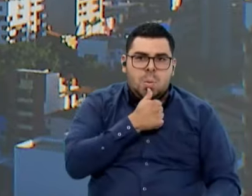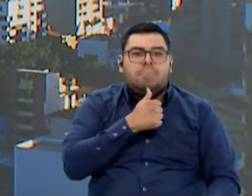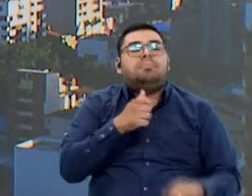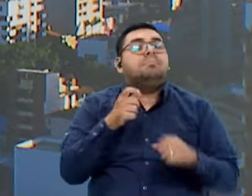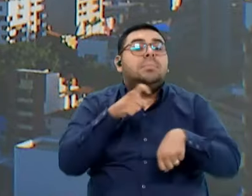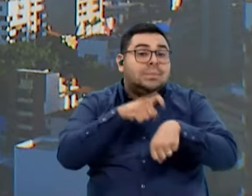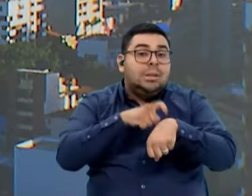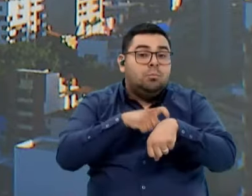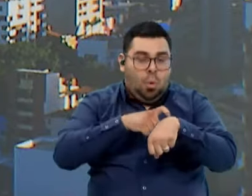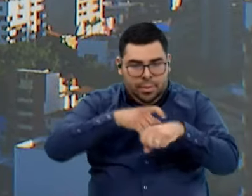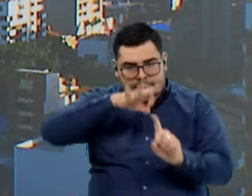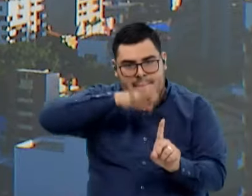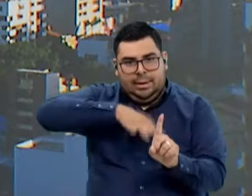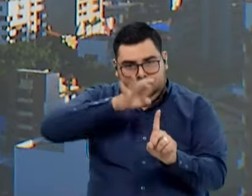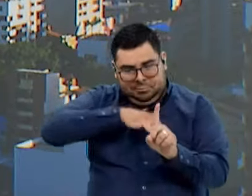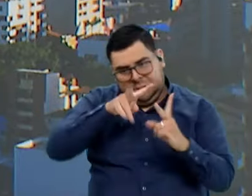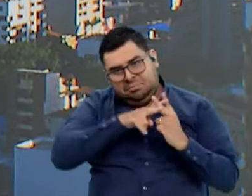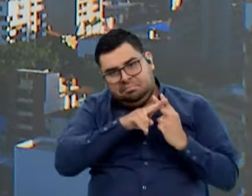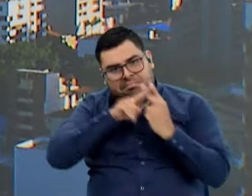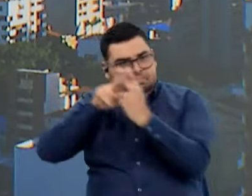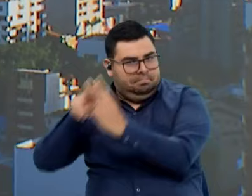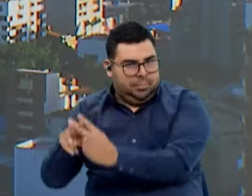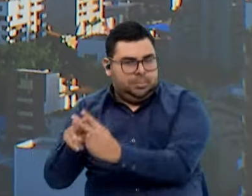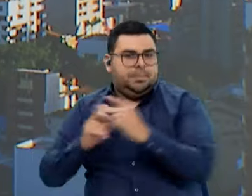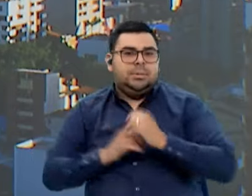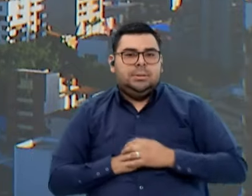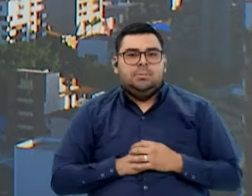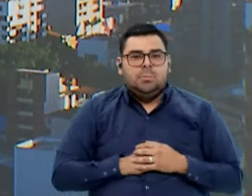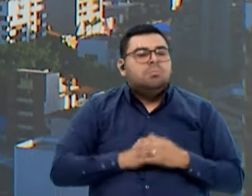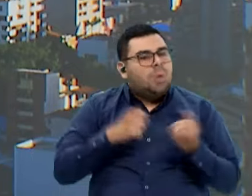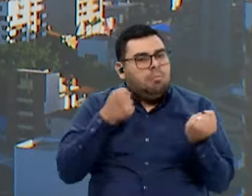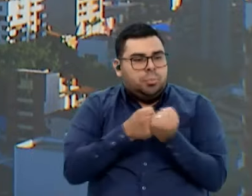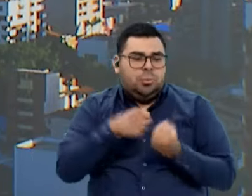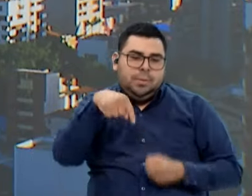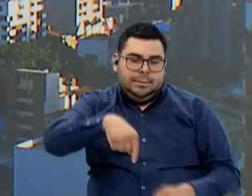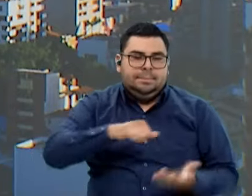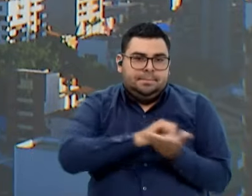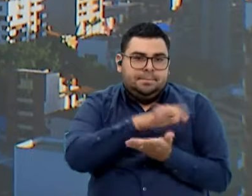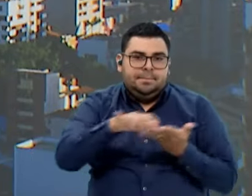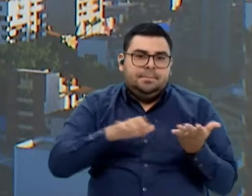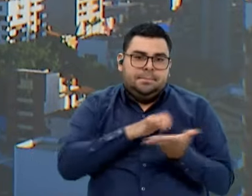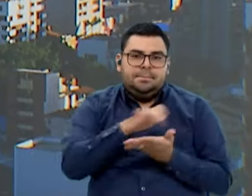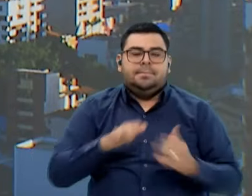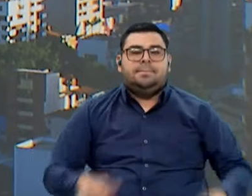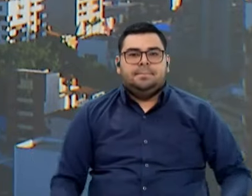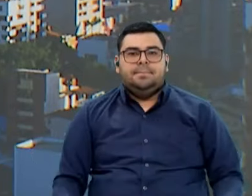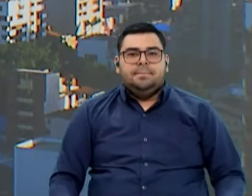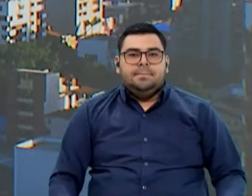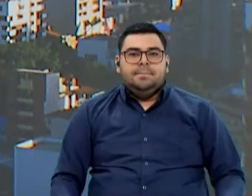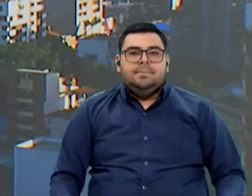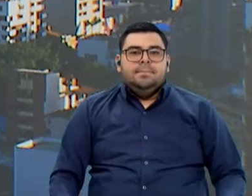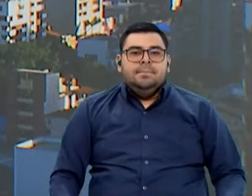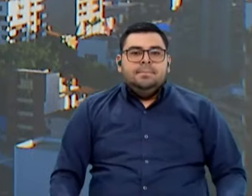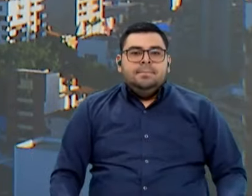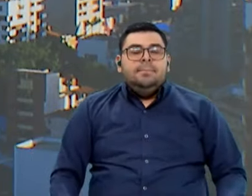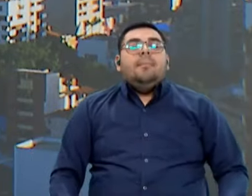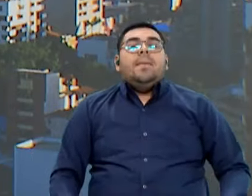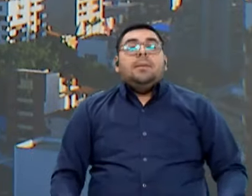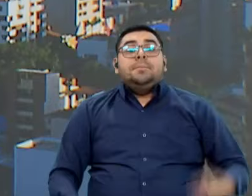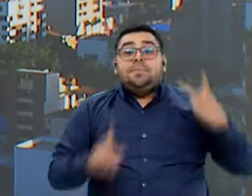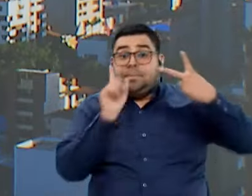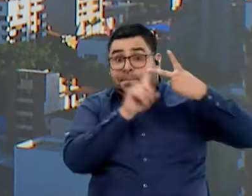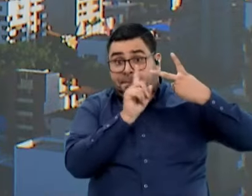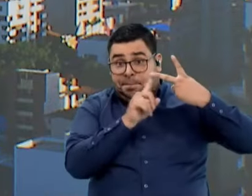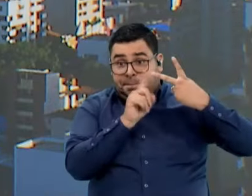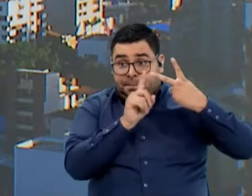3 meses, son de la Unidad Nacional para la Gestión del Riesgo y la idea es venir a apoyar a Santander en ese primer aspecto. Segundo, estamos con el